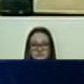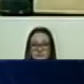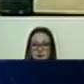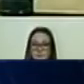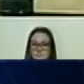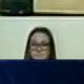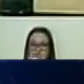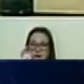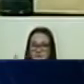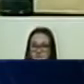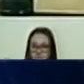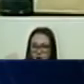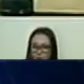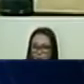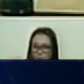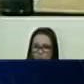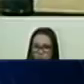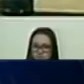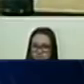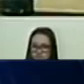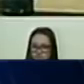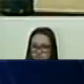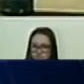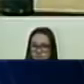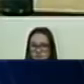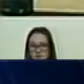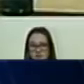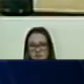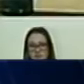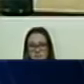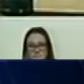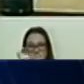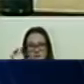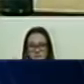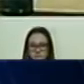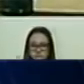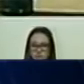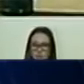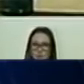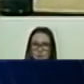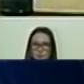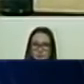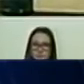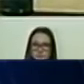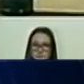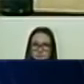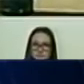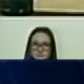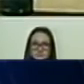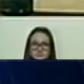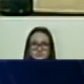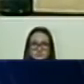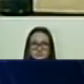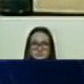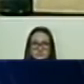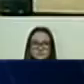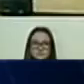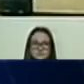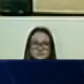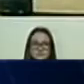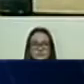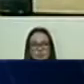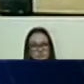Exportadores de Petróleo, respetando la cuota de la OPEP, que fue la otra circunstancia también impactante